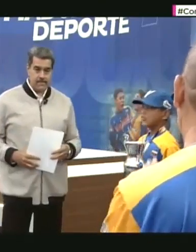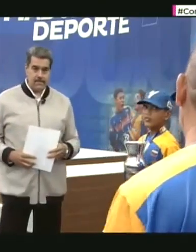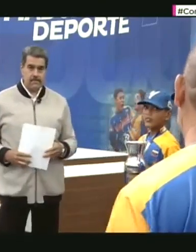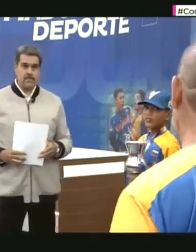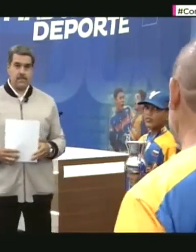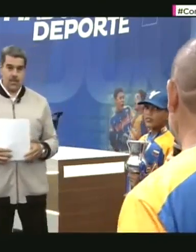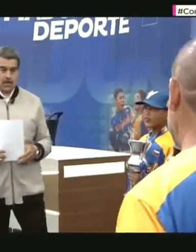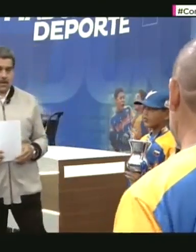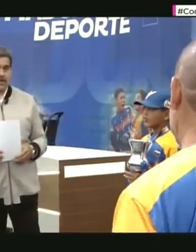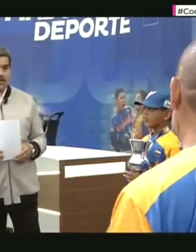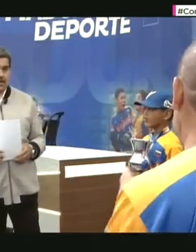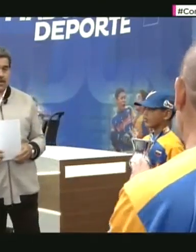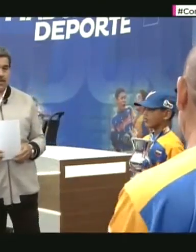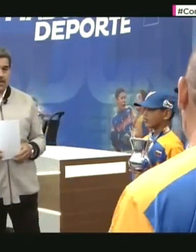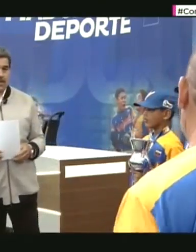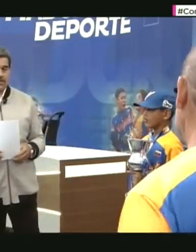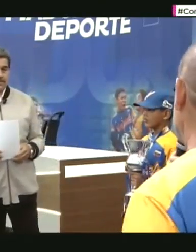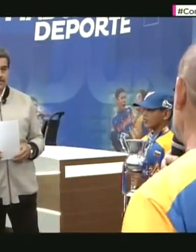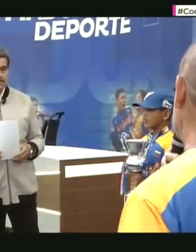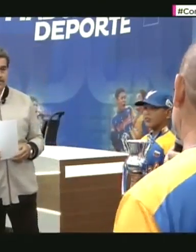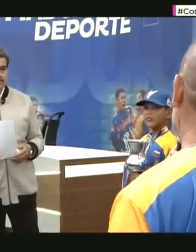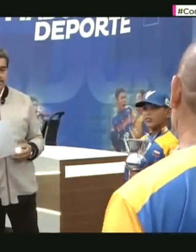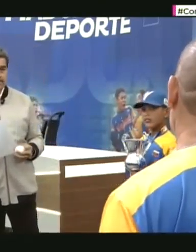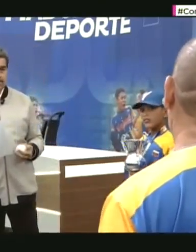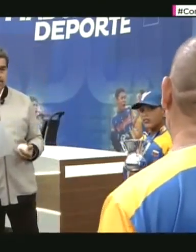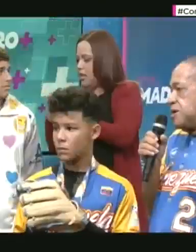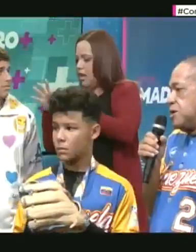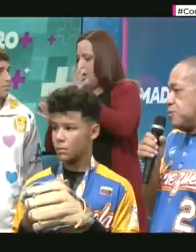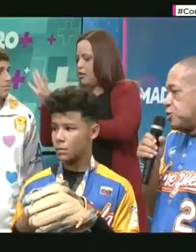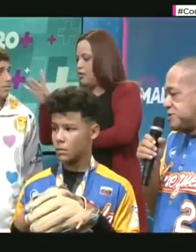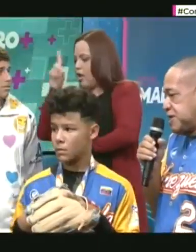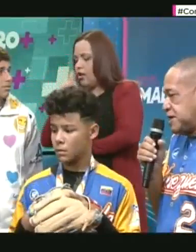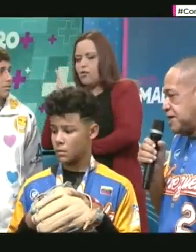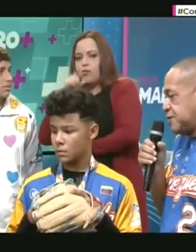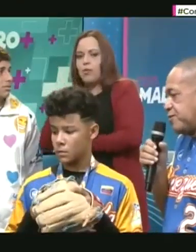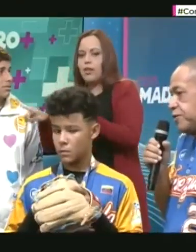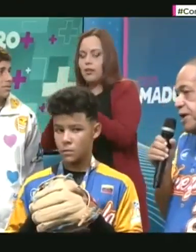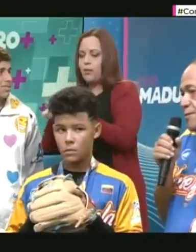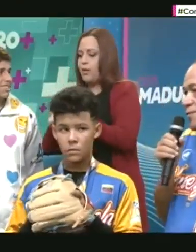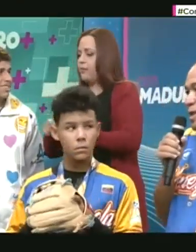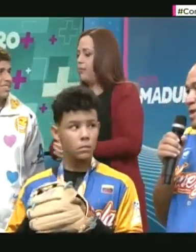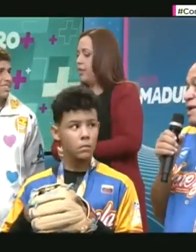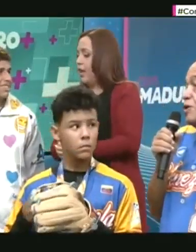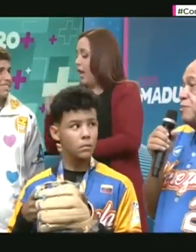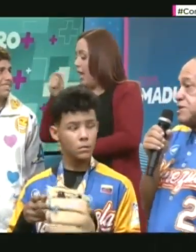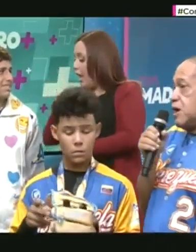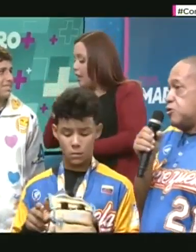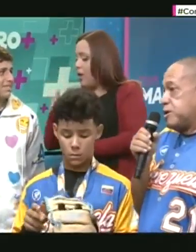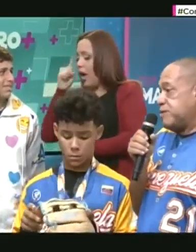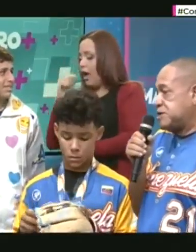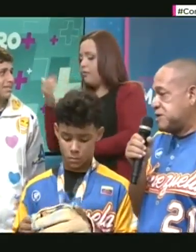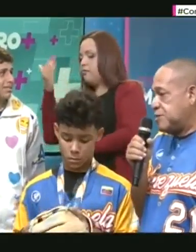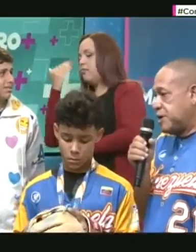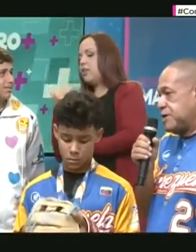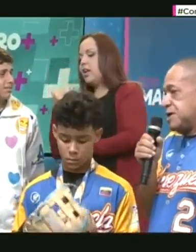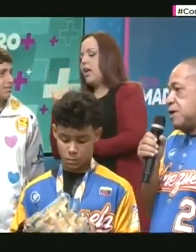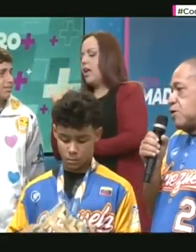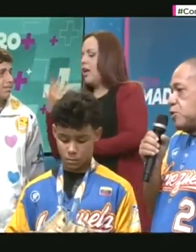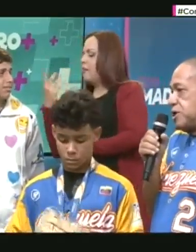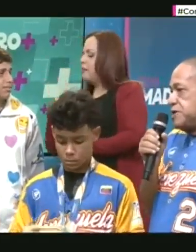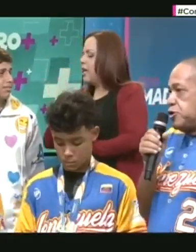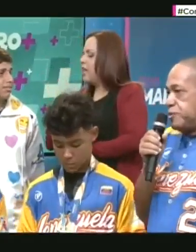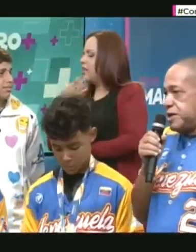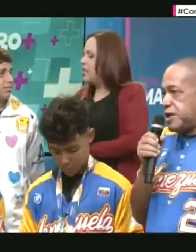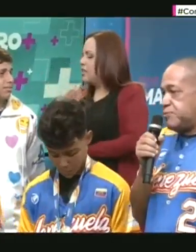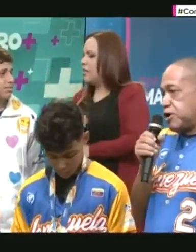prejuvenil, como te estaba diciendo, no existía. Correcto. El 13, 14 años, no existía esa categoría. Bueno, presidente, esto fue desde el año pasado, noviembre y diciembre,